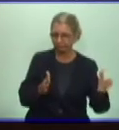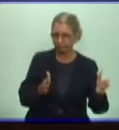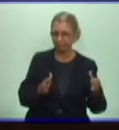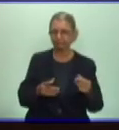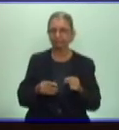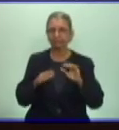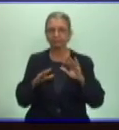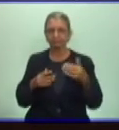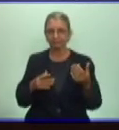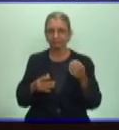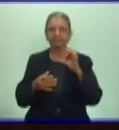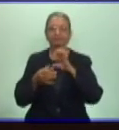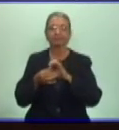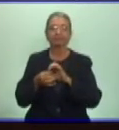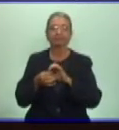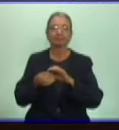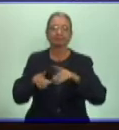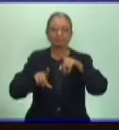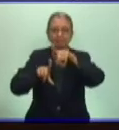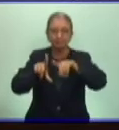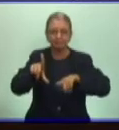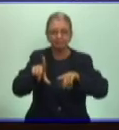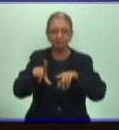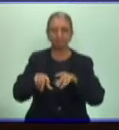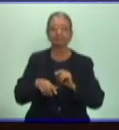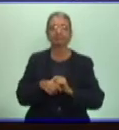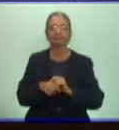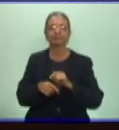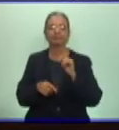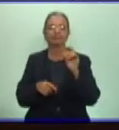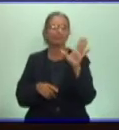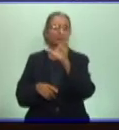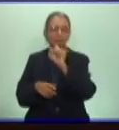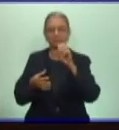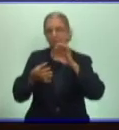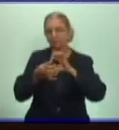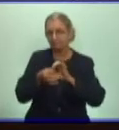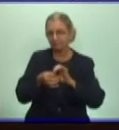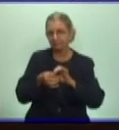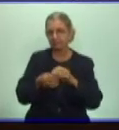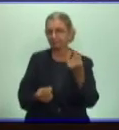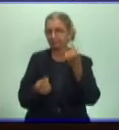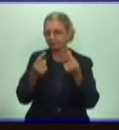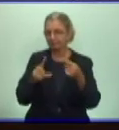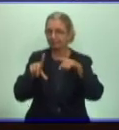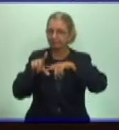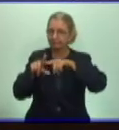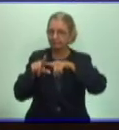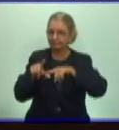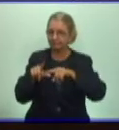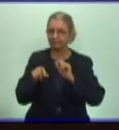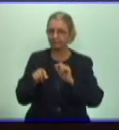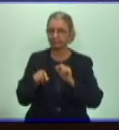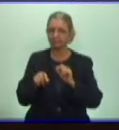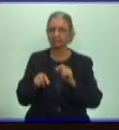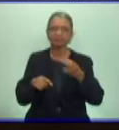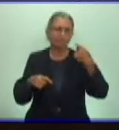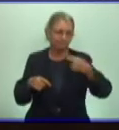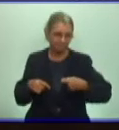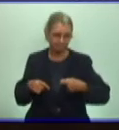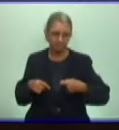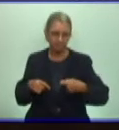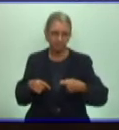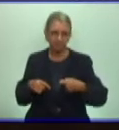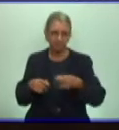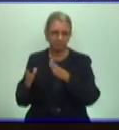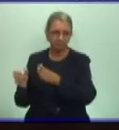conocimiento, geometría. A nivel de todos los grados, hay algunos contenidos que nosotros decidimos, a